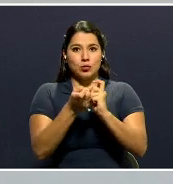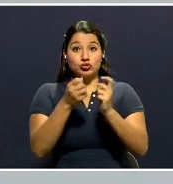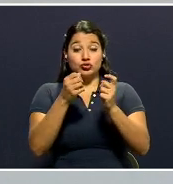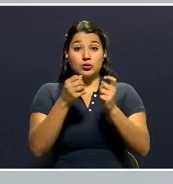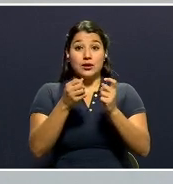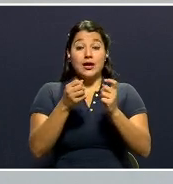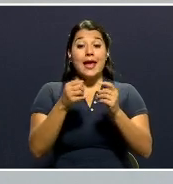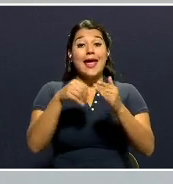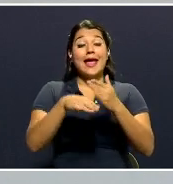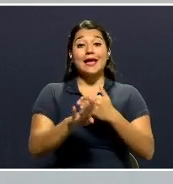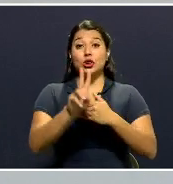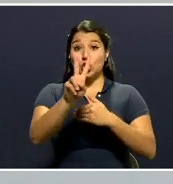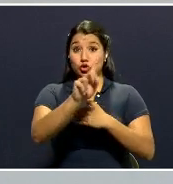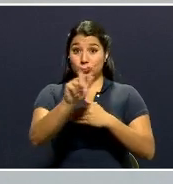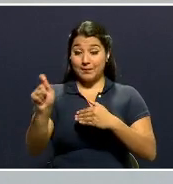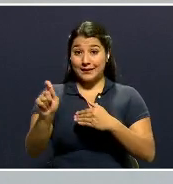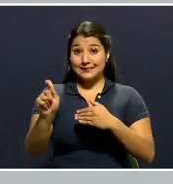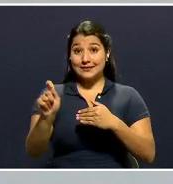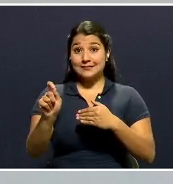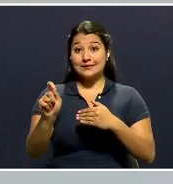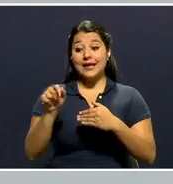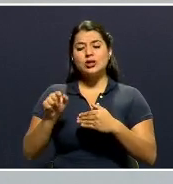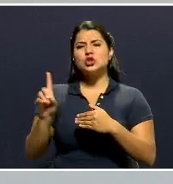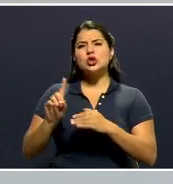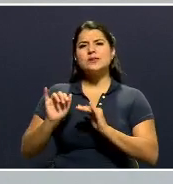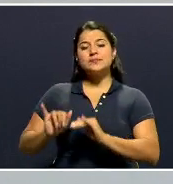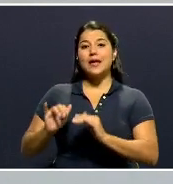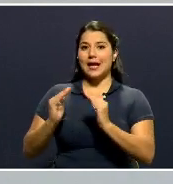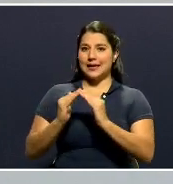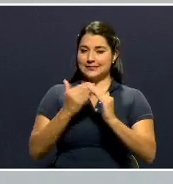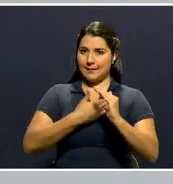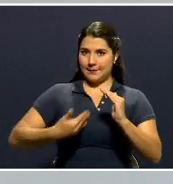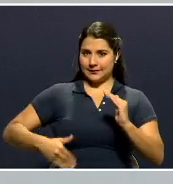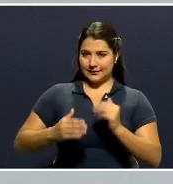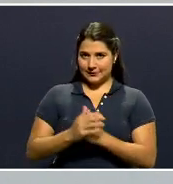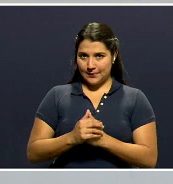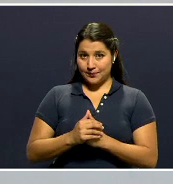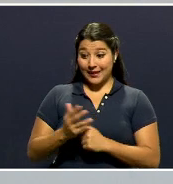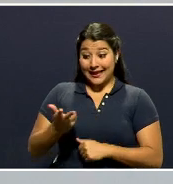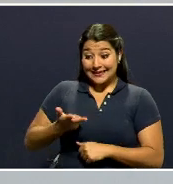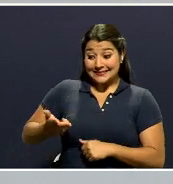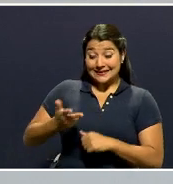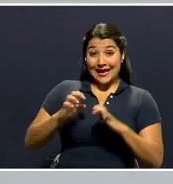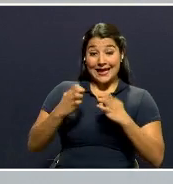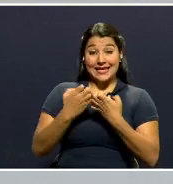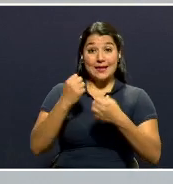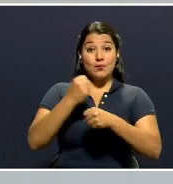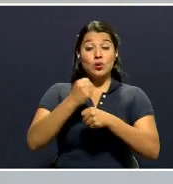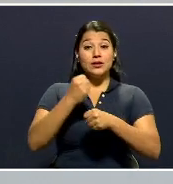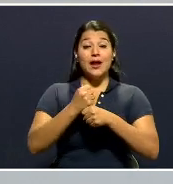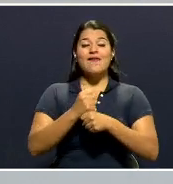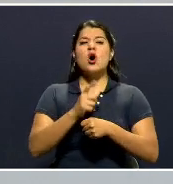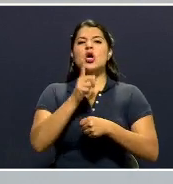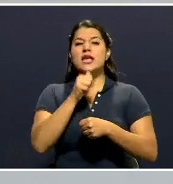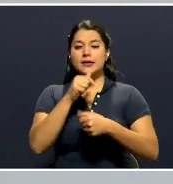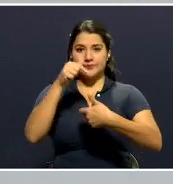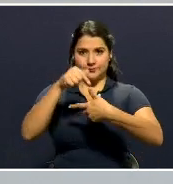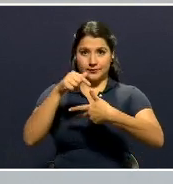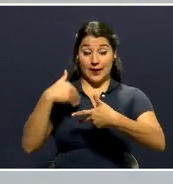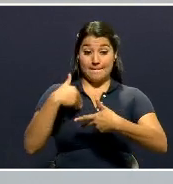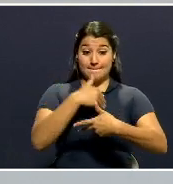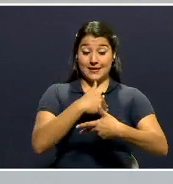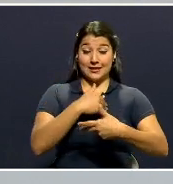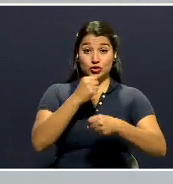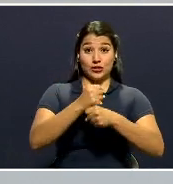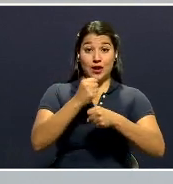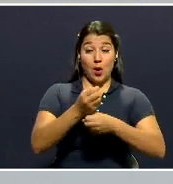polémica que generó la Unidad Presidencial de Análisis de Datos. Este equipo de trabajo está liderado, como lo mencionábamos ahorita, por el ministro de Obras